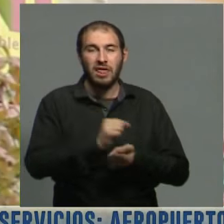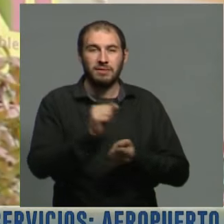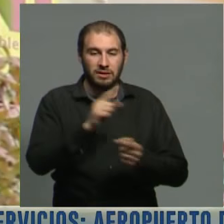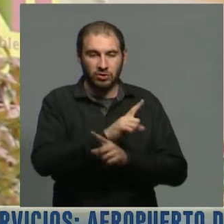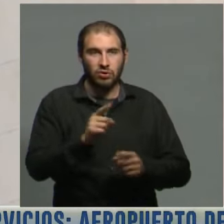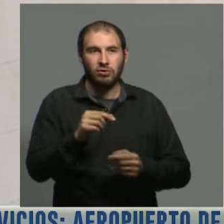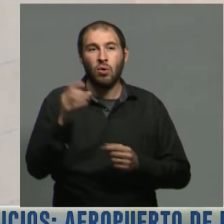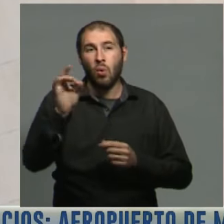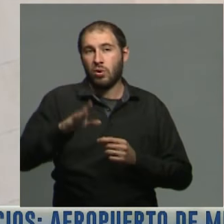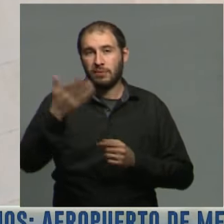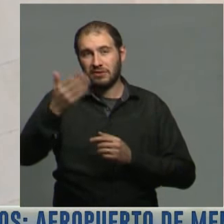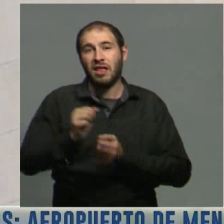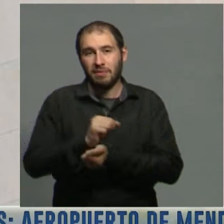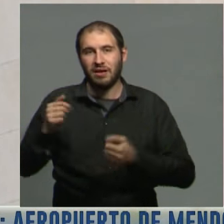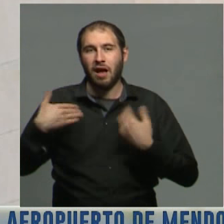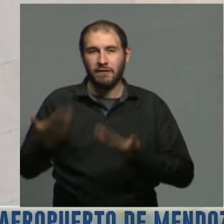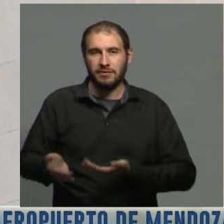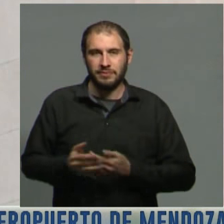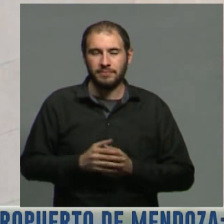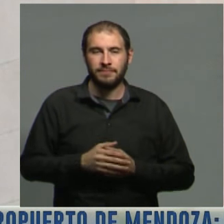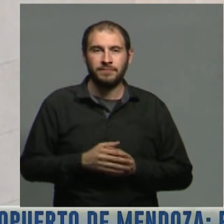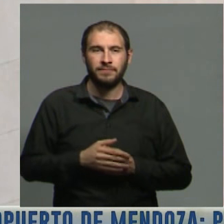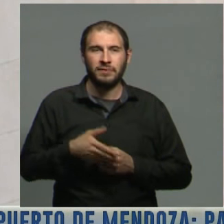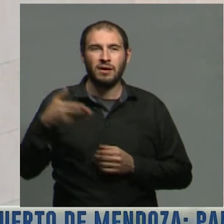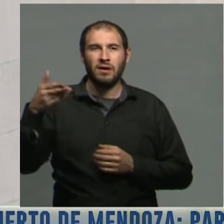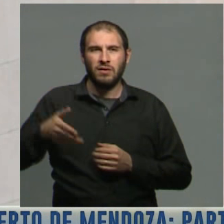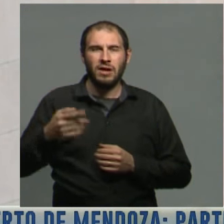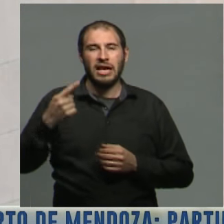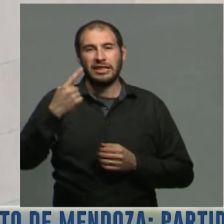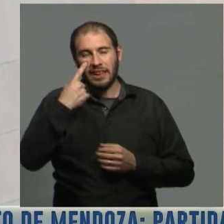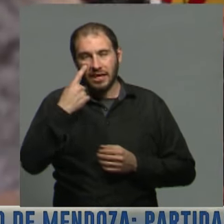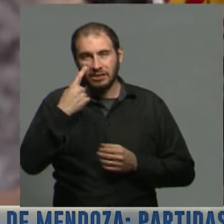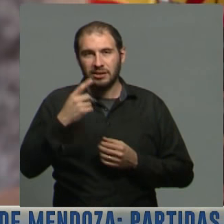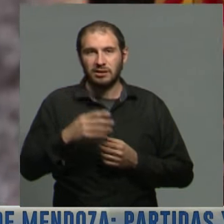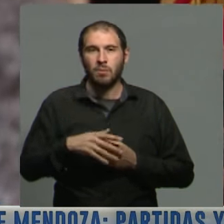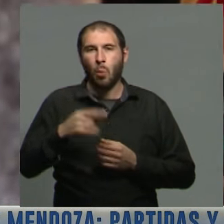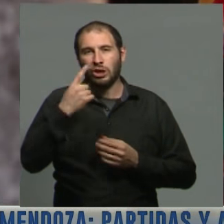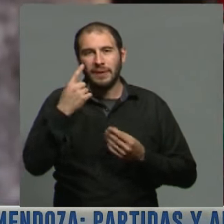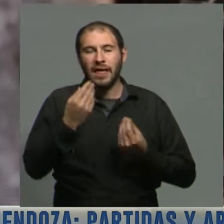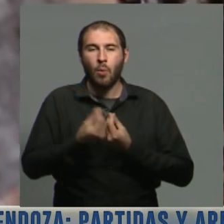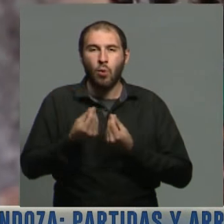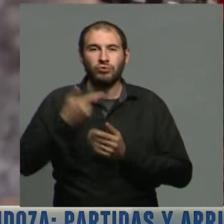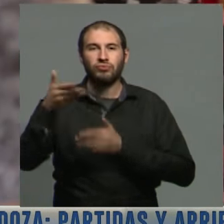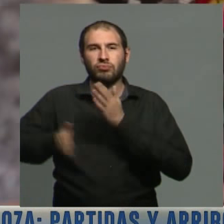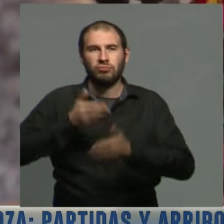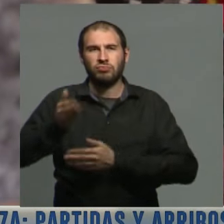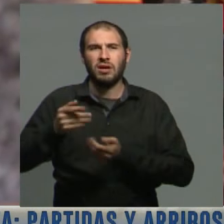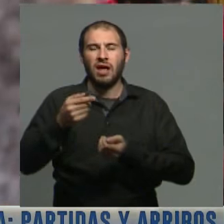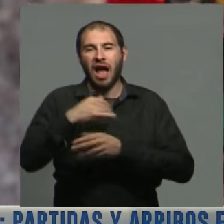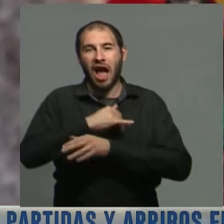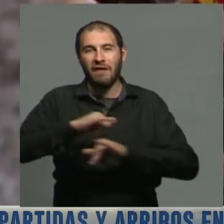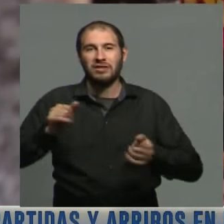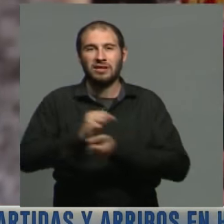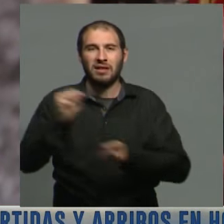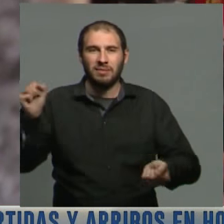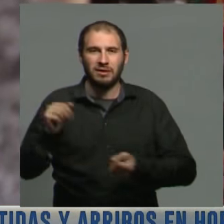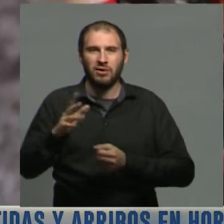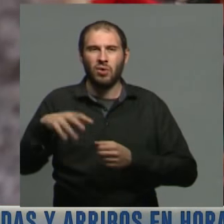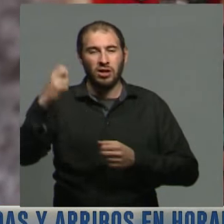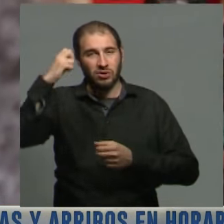independentistas, sino simplemente de las independentistas. Han ido alcaldes de muchos municipios declarados abiertamente independentistas también en el